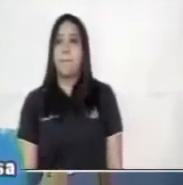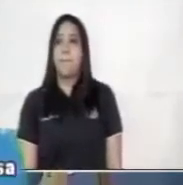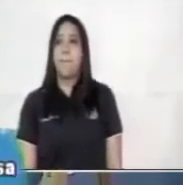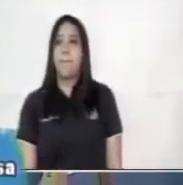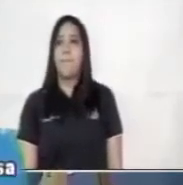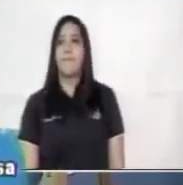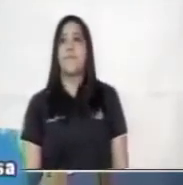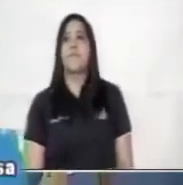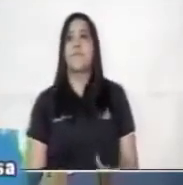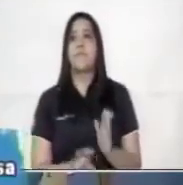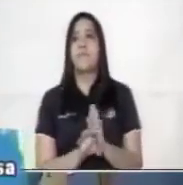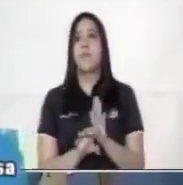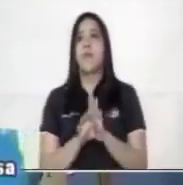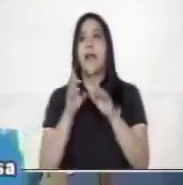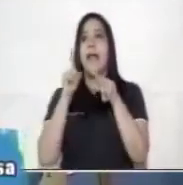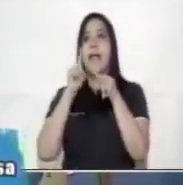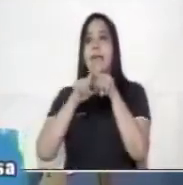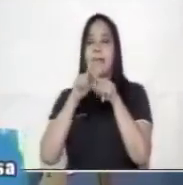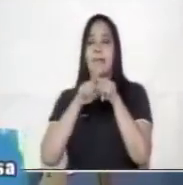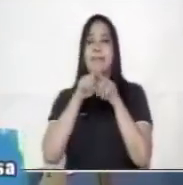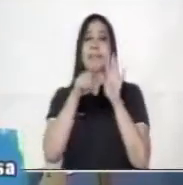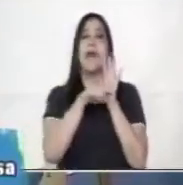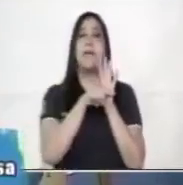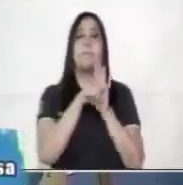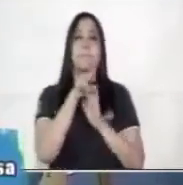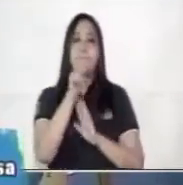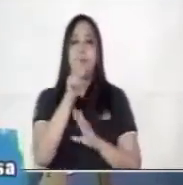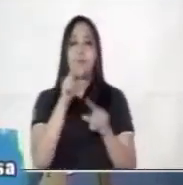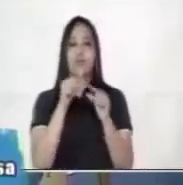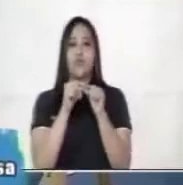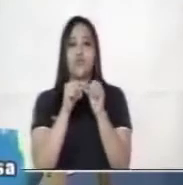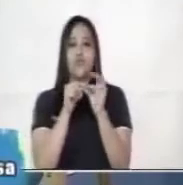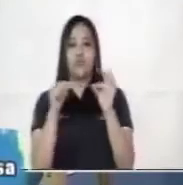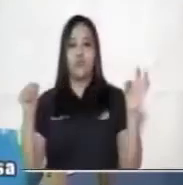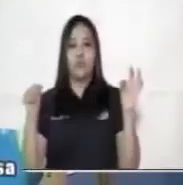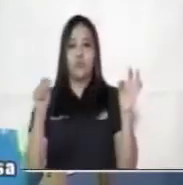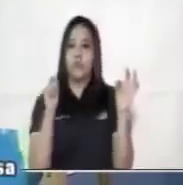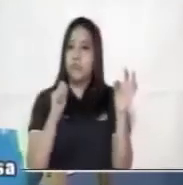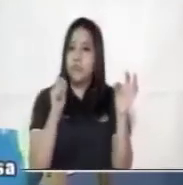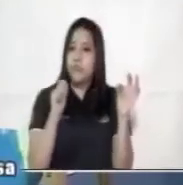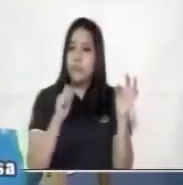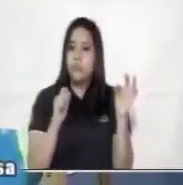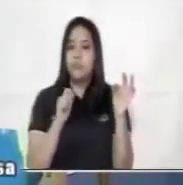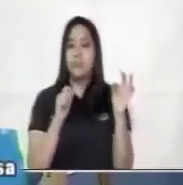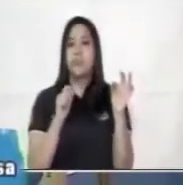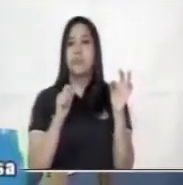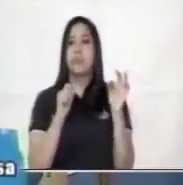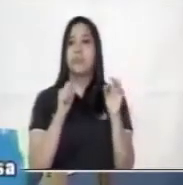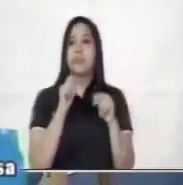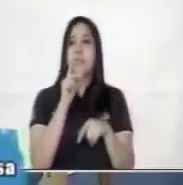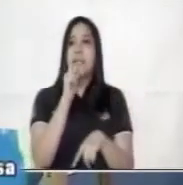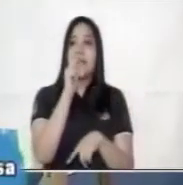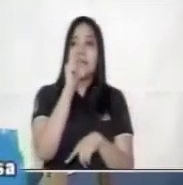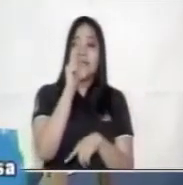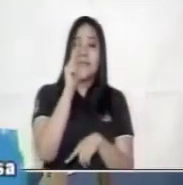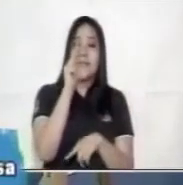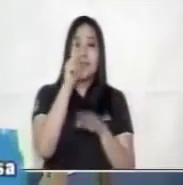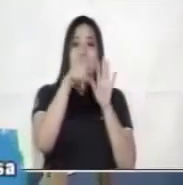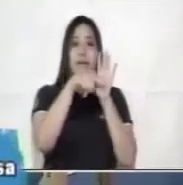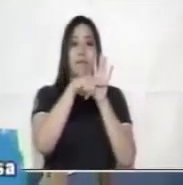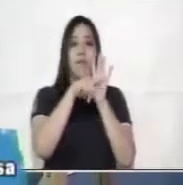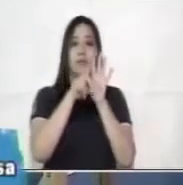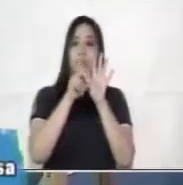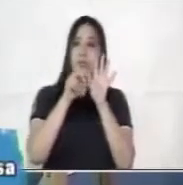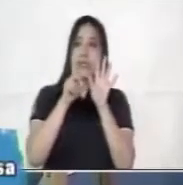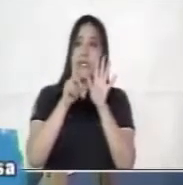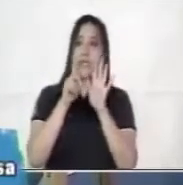Cuando X es menos 2 y Y es menos 6. Cuando X es menos 2, Y es menos